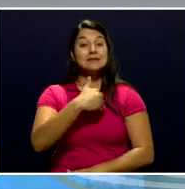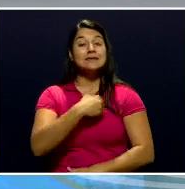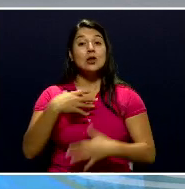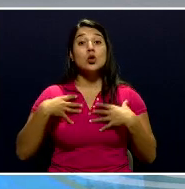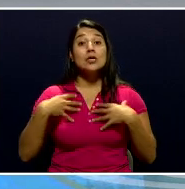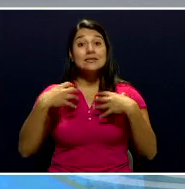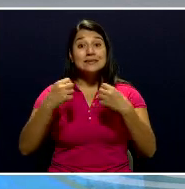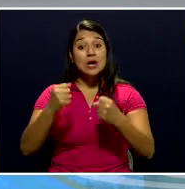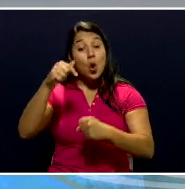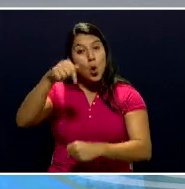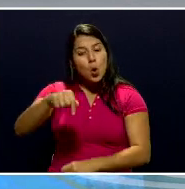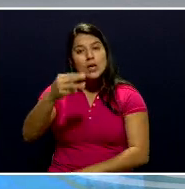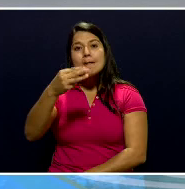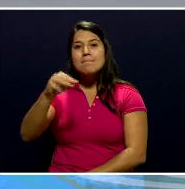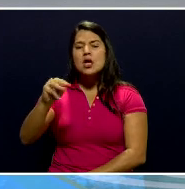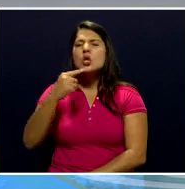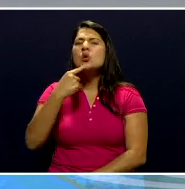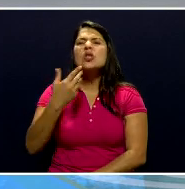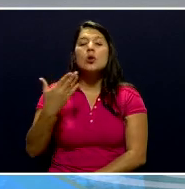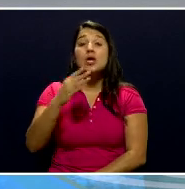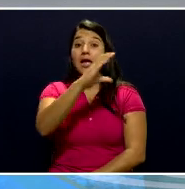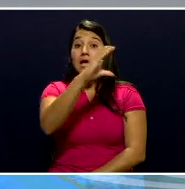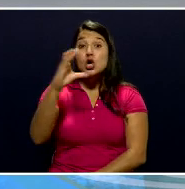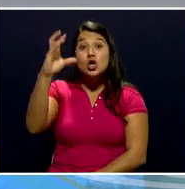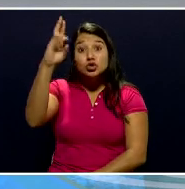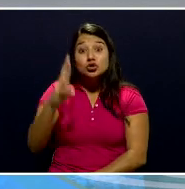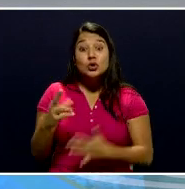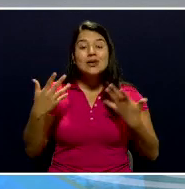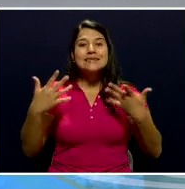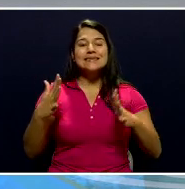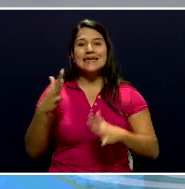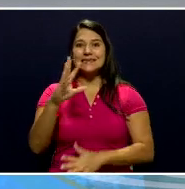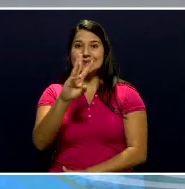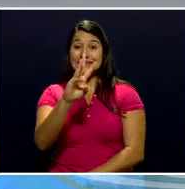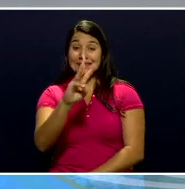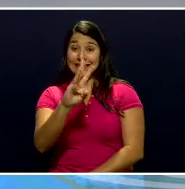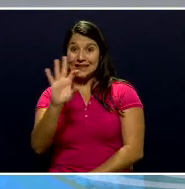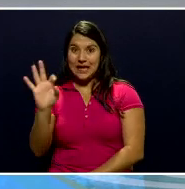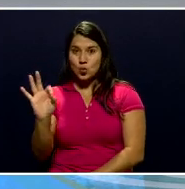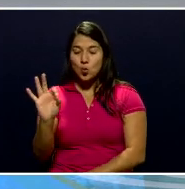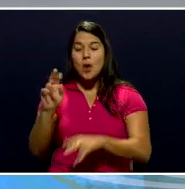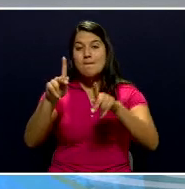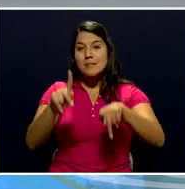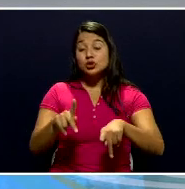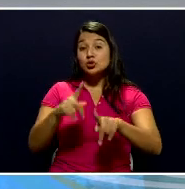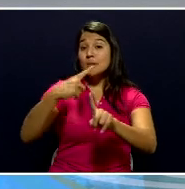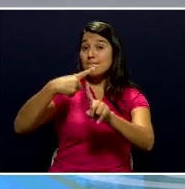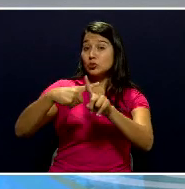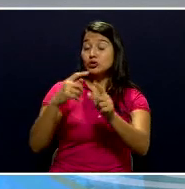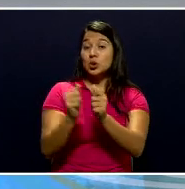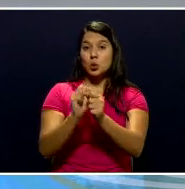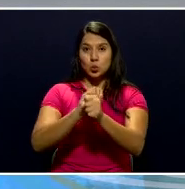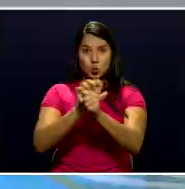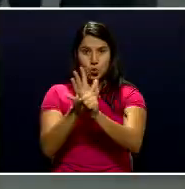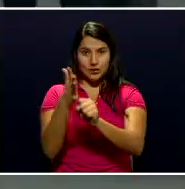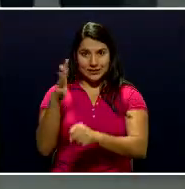anunció este miércoles que Costa Rica alcanzó los 69 casos positivos de COVID-19.